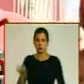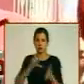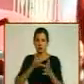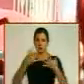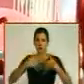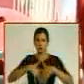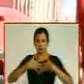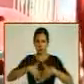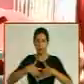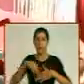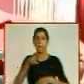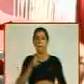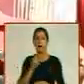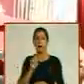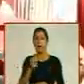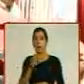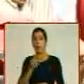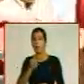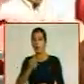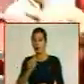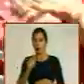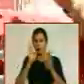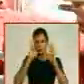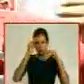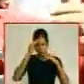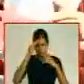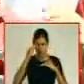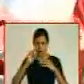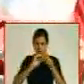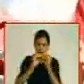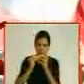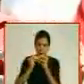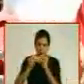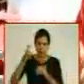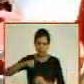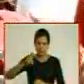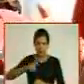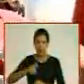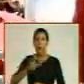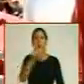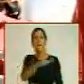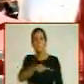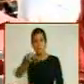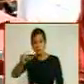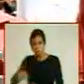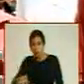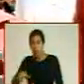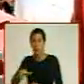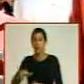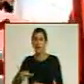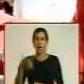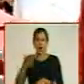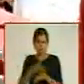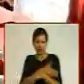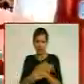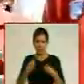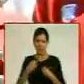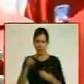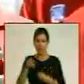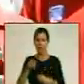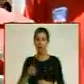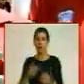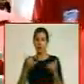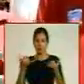Refinación Paraguaná está abocado completamente hacer las reparaciones necesarias de las personas que habitaban estas viviendas, ¿no? En